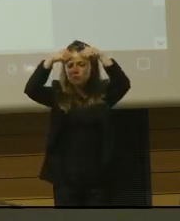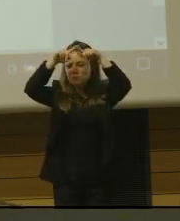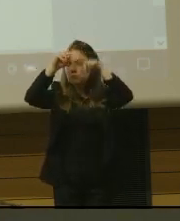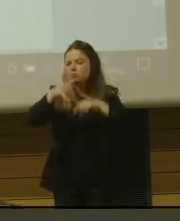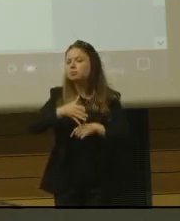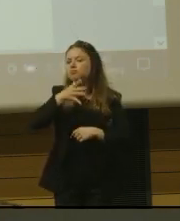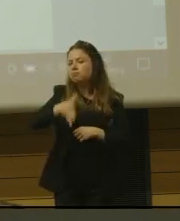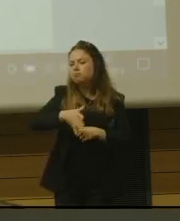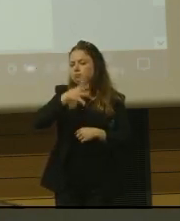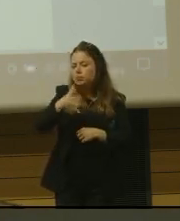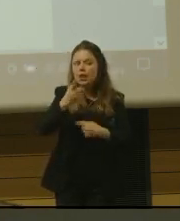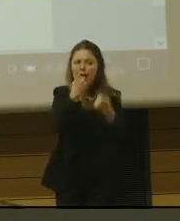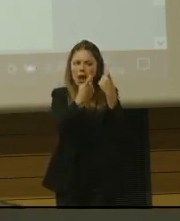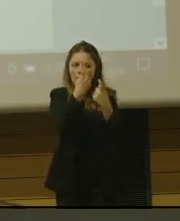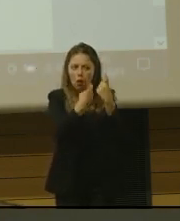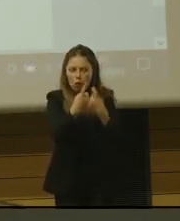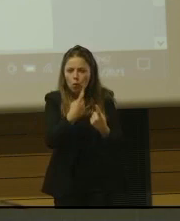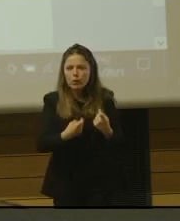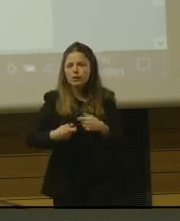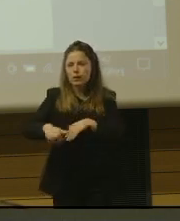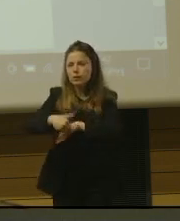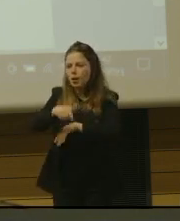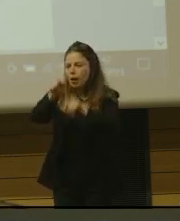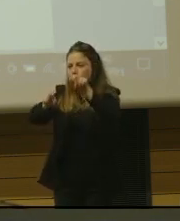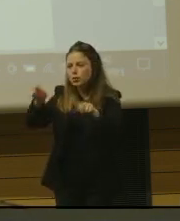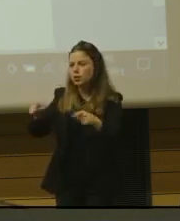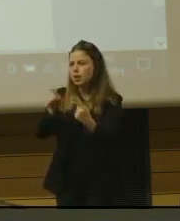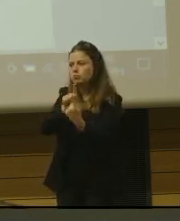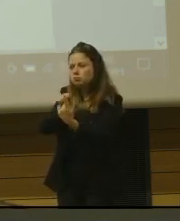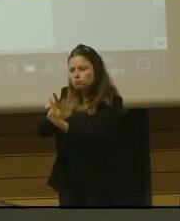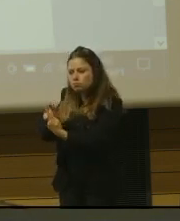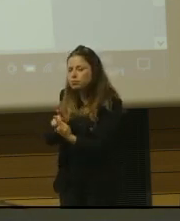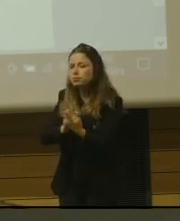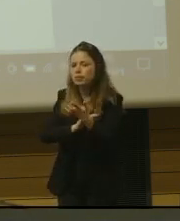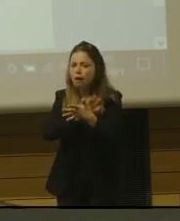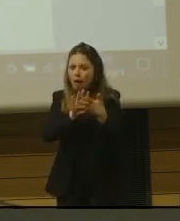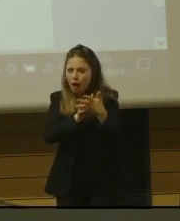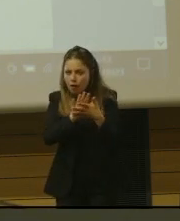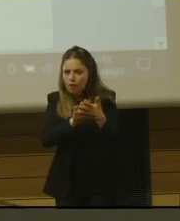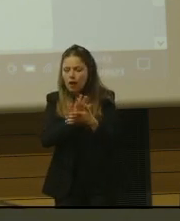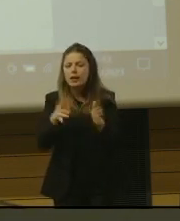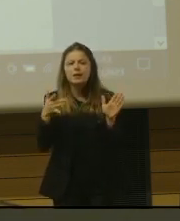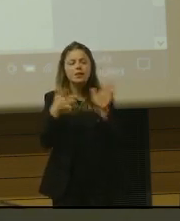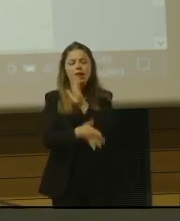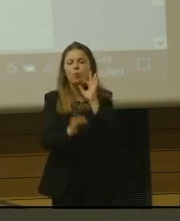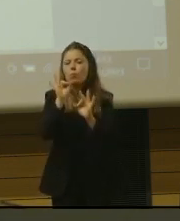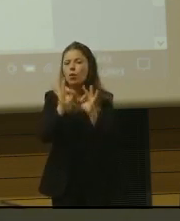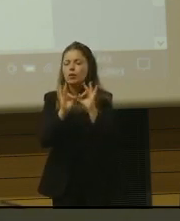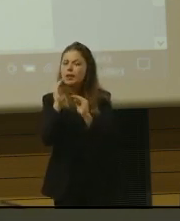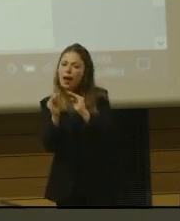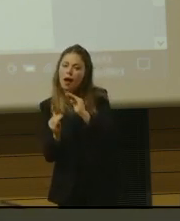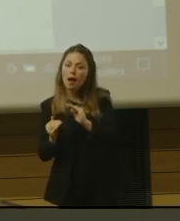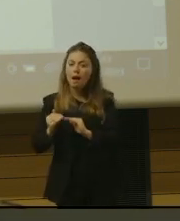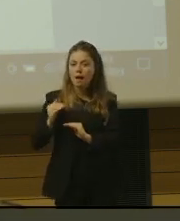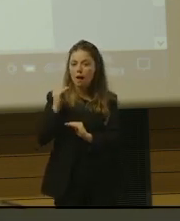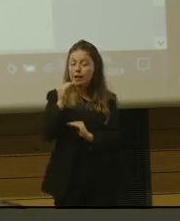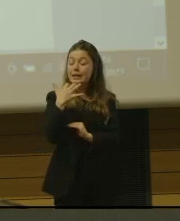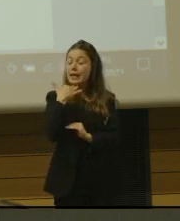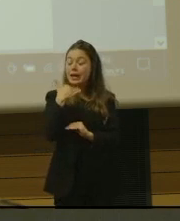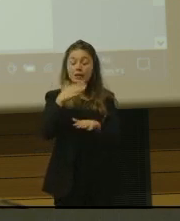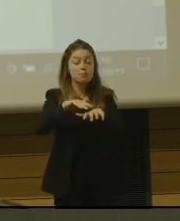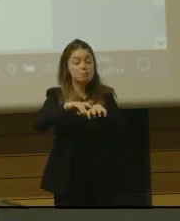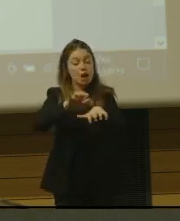empezamos a hacer encuestas y tal, a pie de calle, y todas estas encuestas nos dieron que había un alto porcentaje, casi la